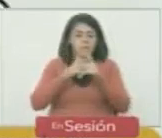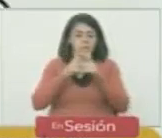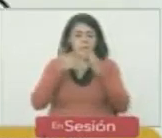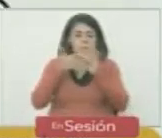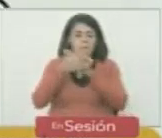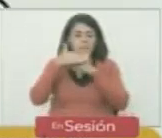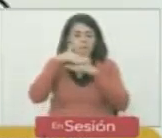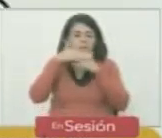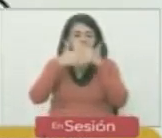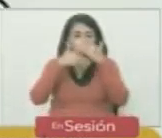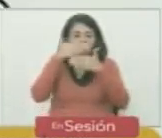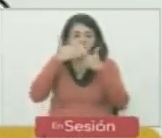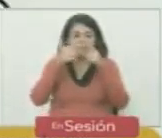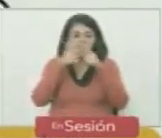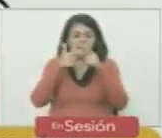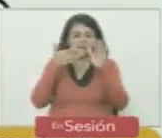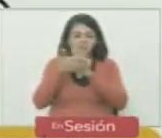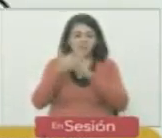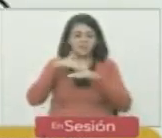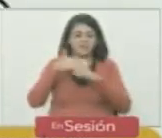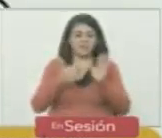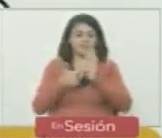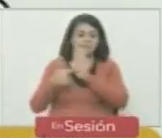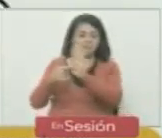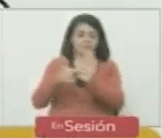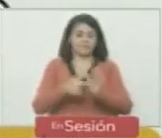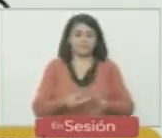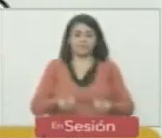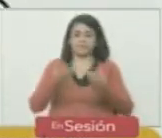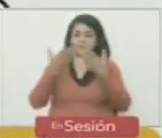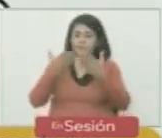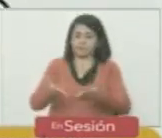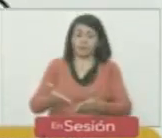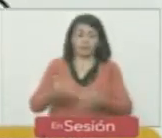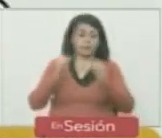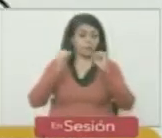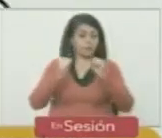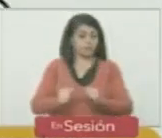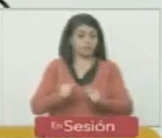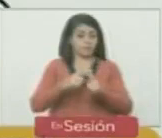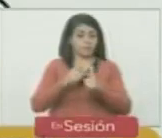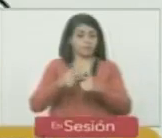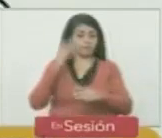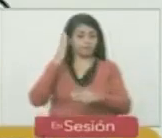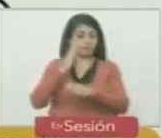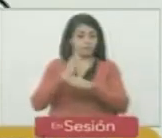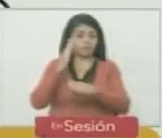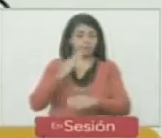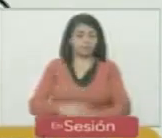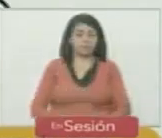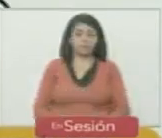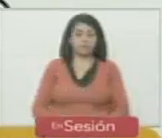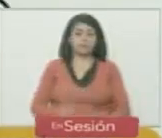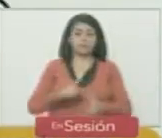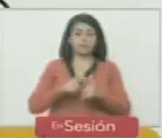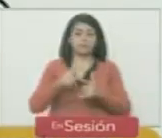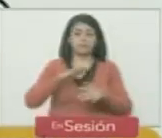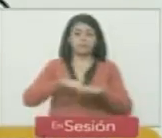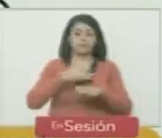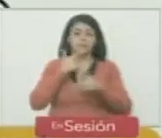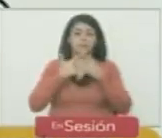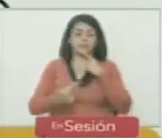para pasar a la siguiente escena de darle concreción al bloqueo. ¿Y por qué digo